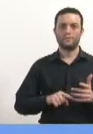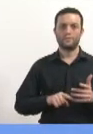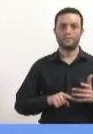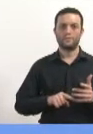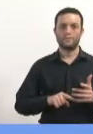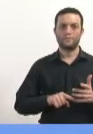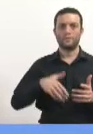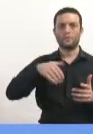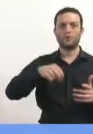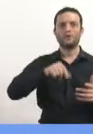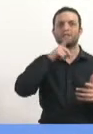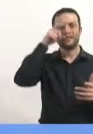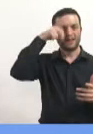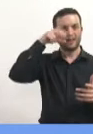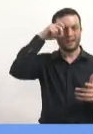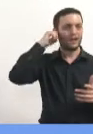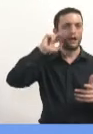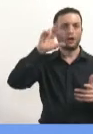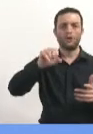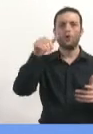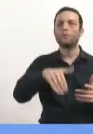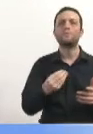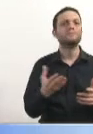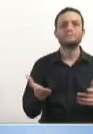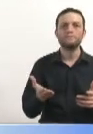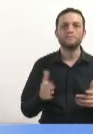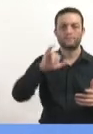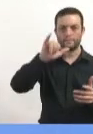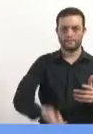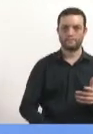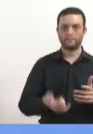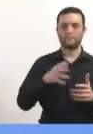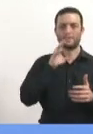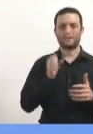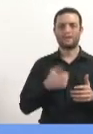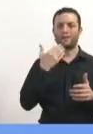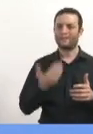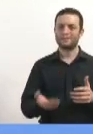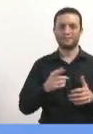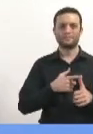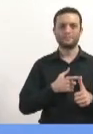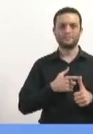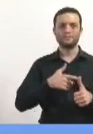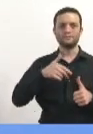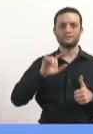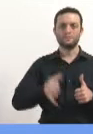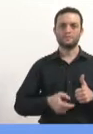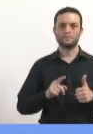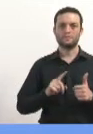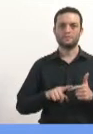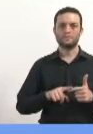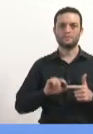senador montenegro su voto atractivo secretario gracias montenegro afirmativo